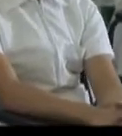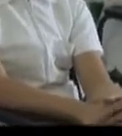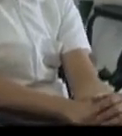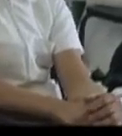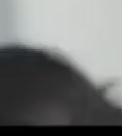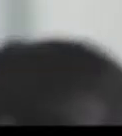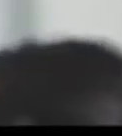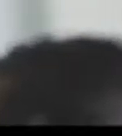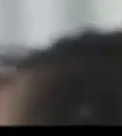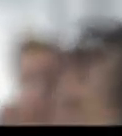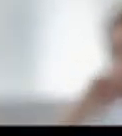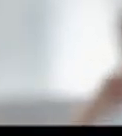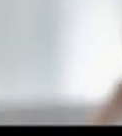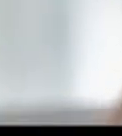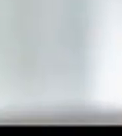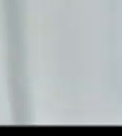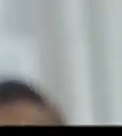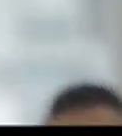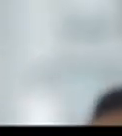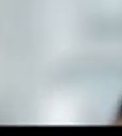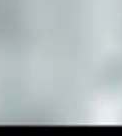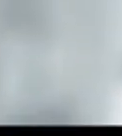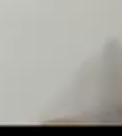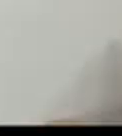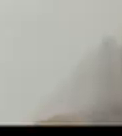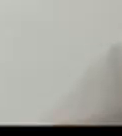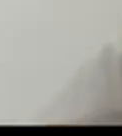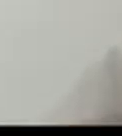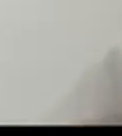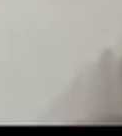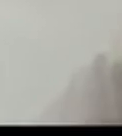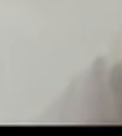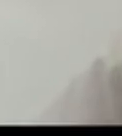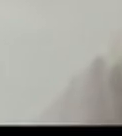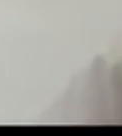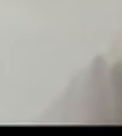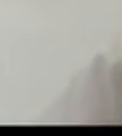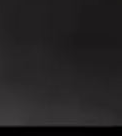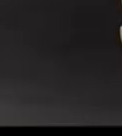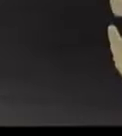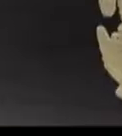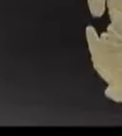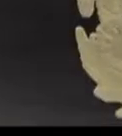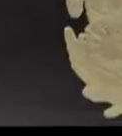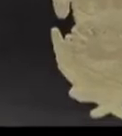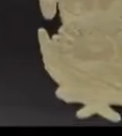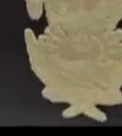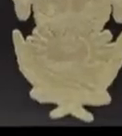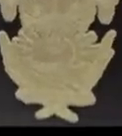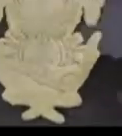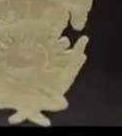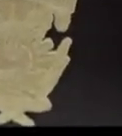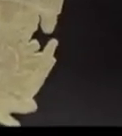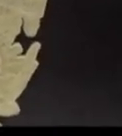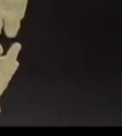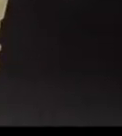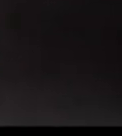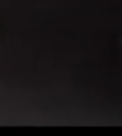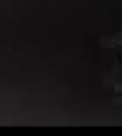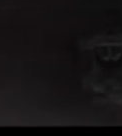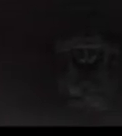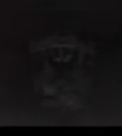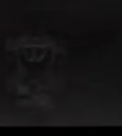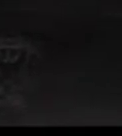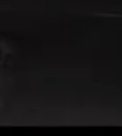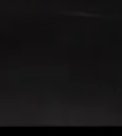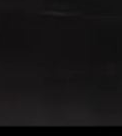población de más de 15 años es superior al promedio nacional con 9.6 años. Esta valía educativa del Estado se vio reflejada